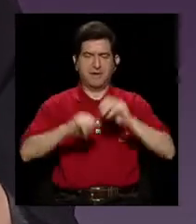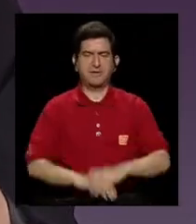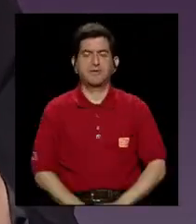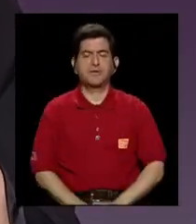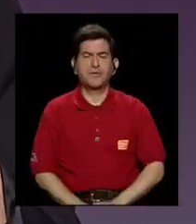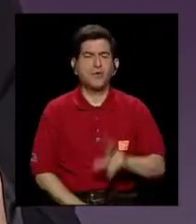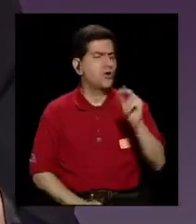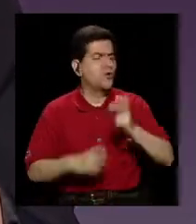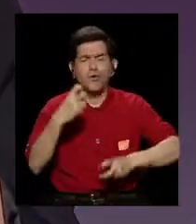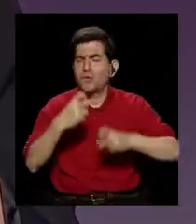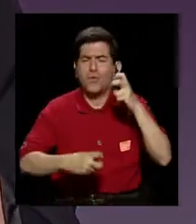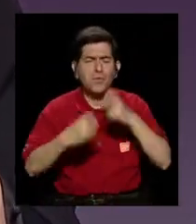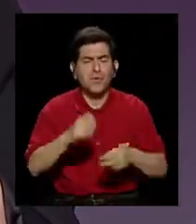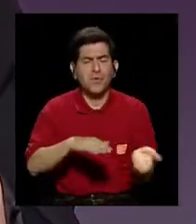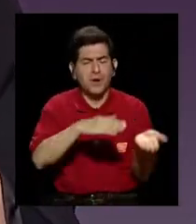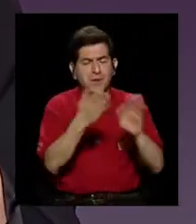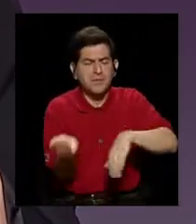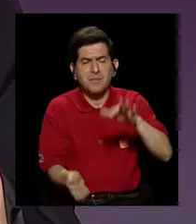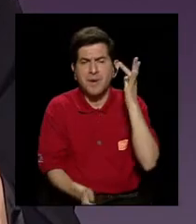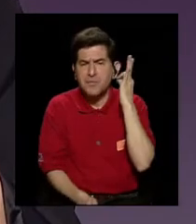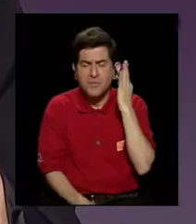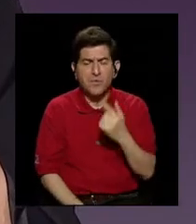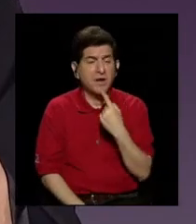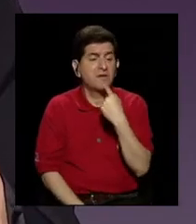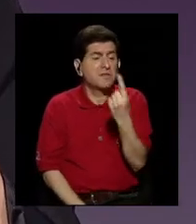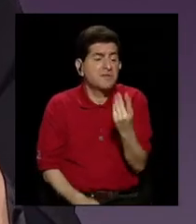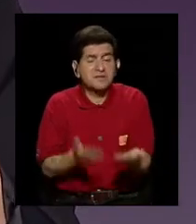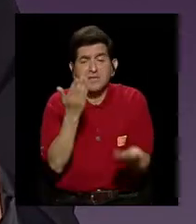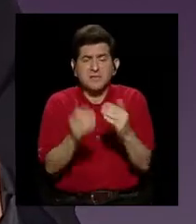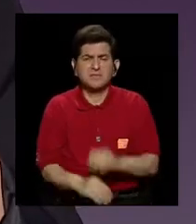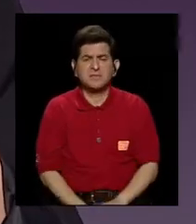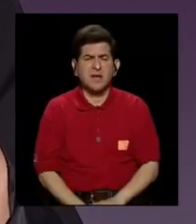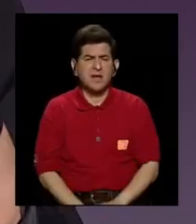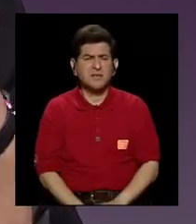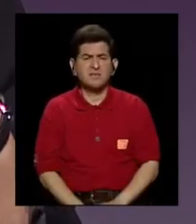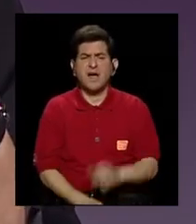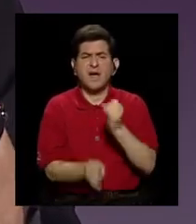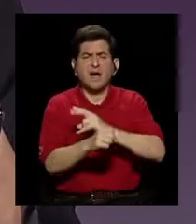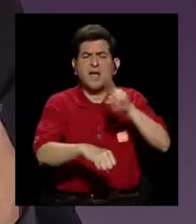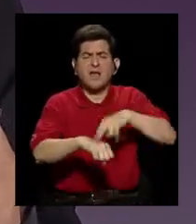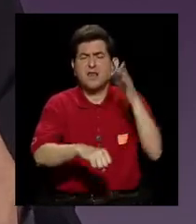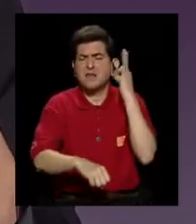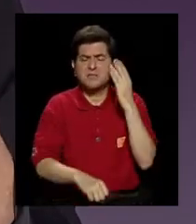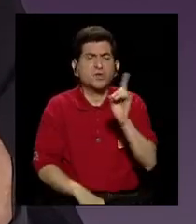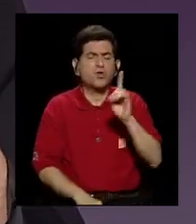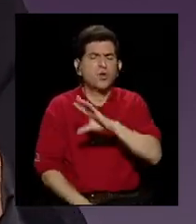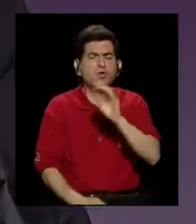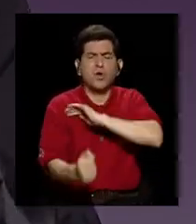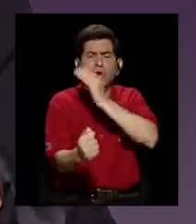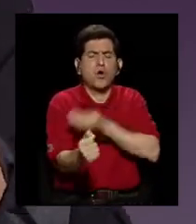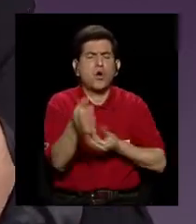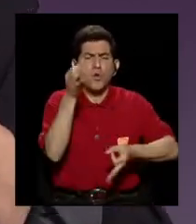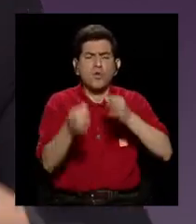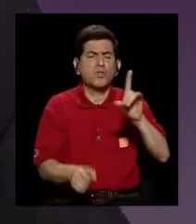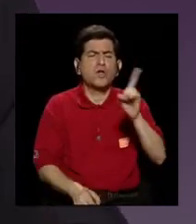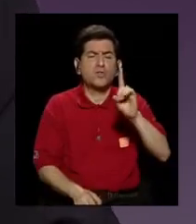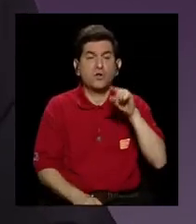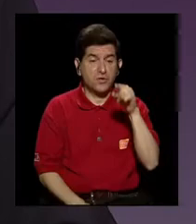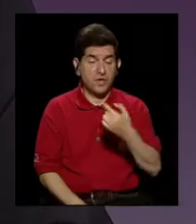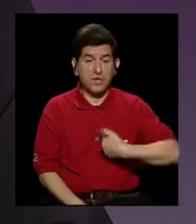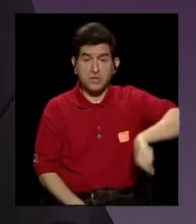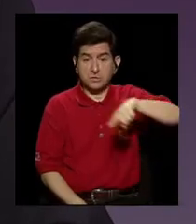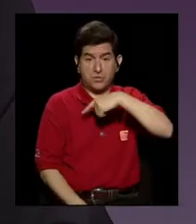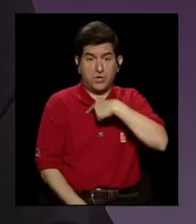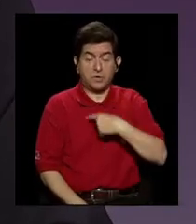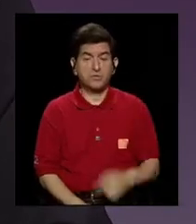es un problema que cuando muere una mujer no se diga, pero ¿dónde estaba el INAMO? ¿Dónde estaba el Poder Judicial? Porque eso nos hace como que nosotros no